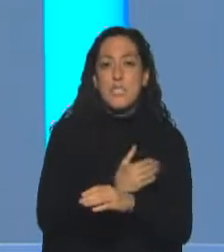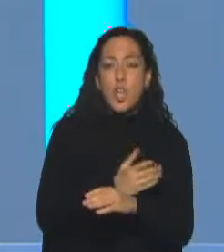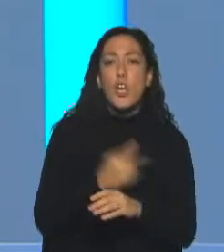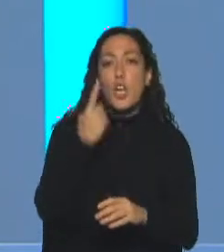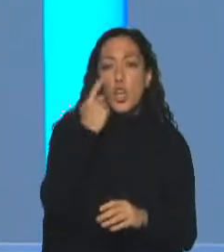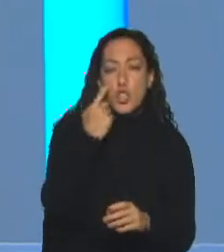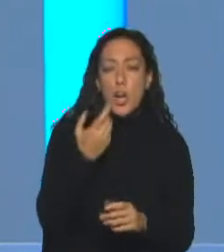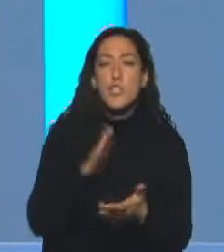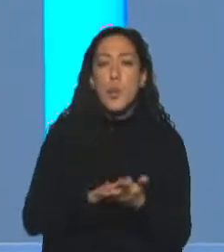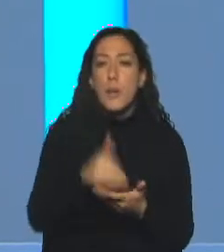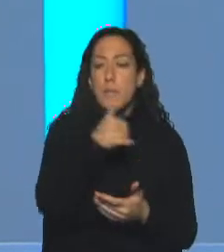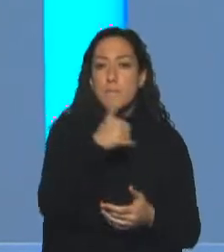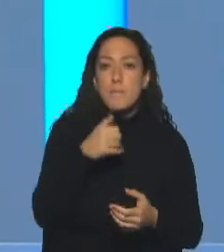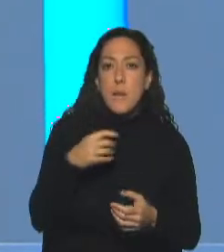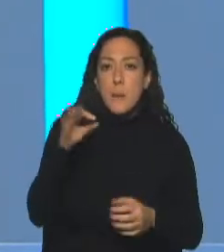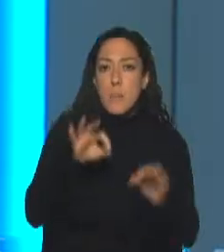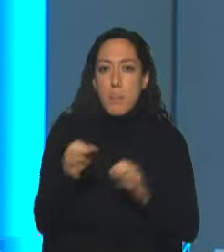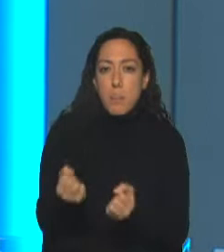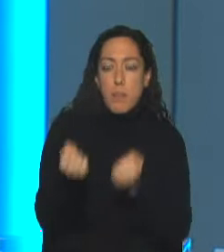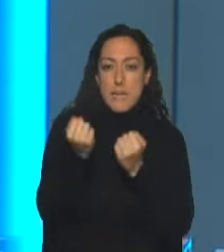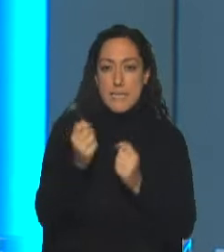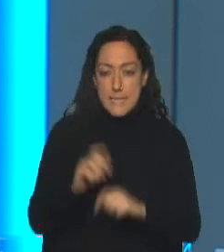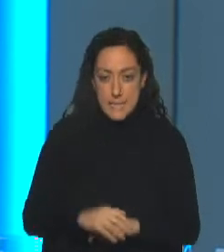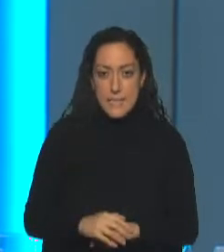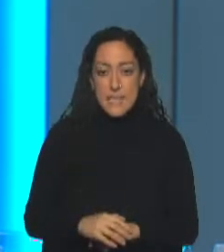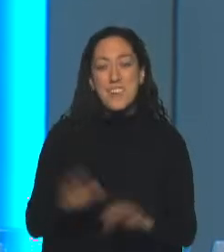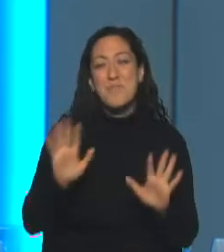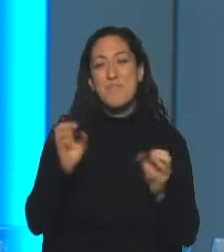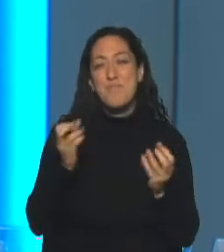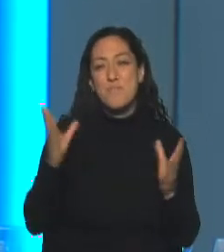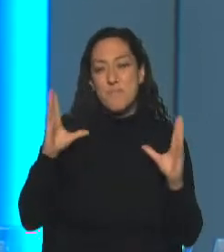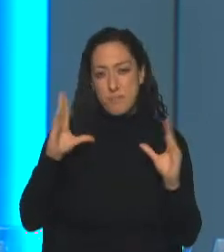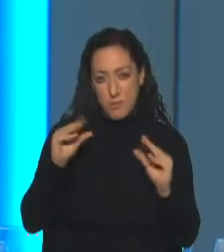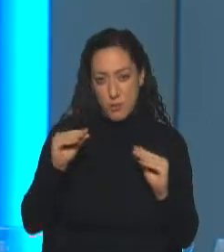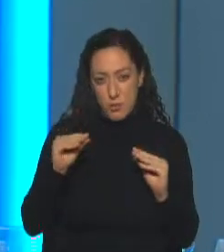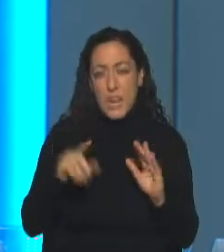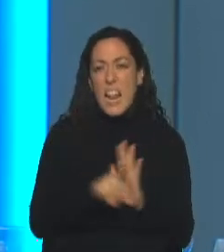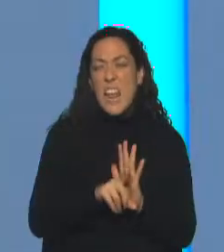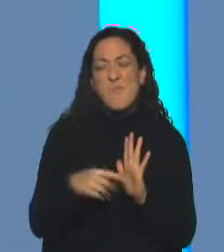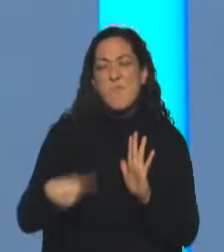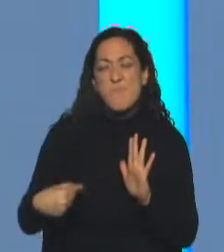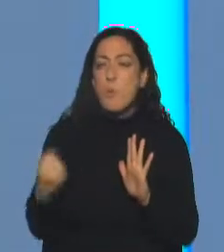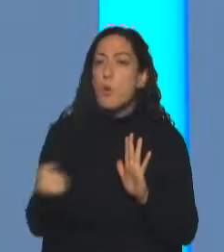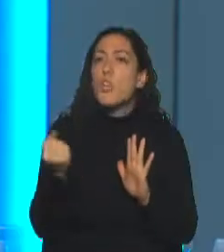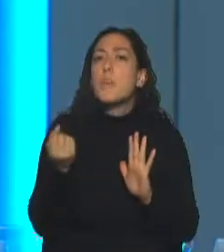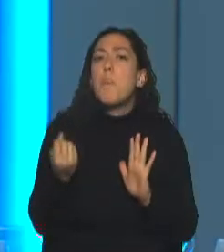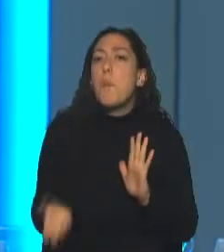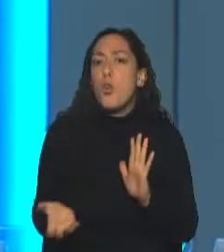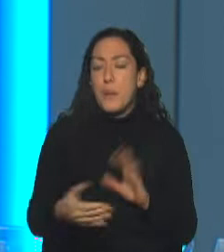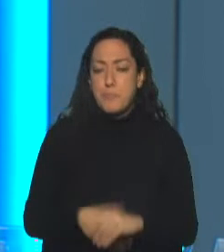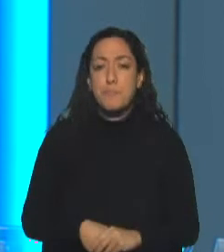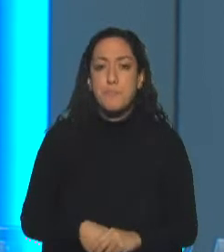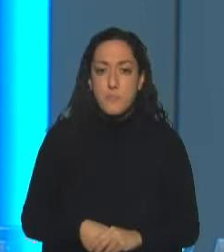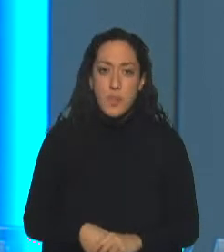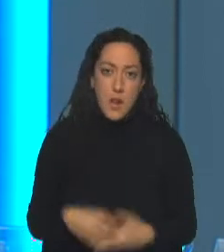antimicrobiana ya está con nosotros no grabar cómo estás Buenas noches muy bien para detallar un poco De qué trata esta ley porque es tan importante no sí es realmente